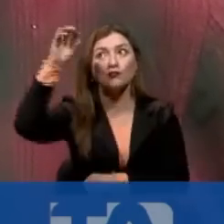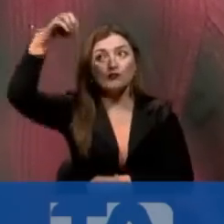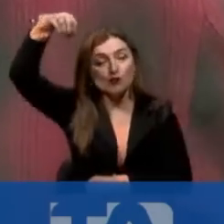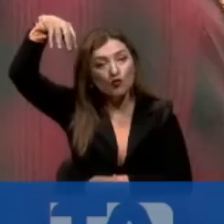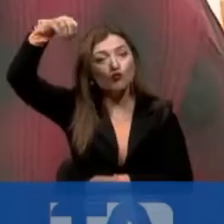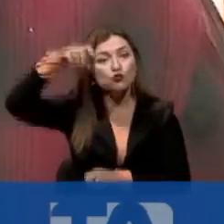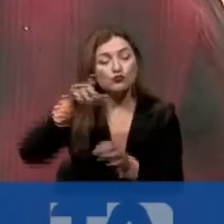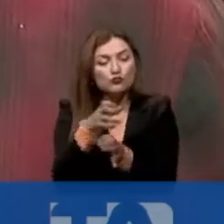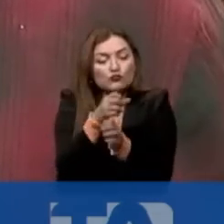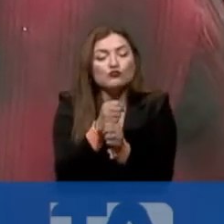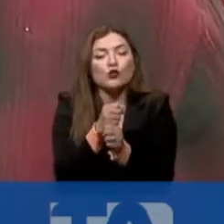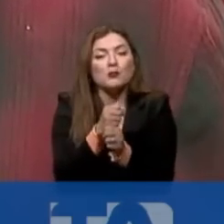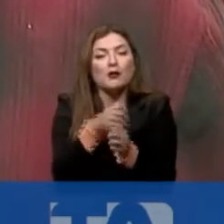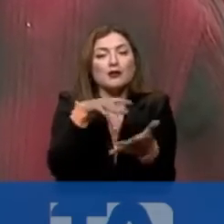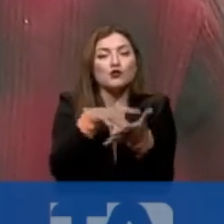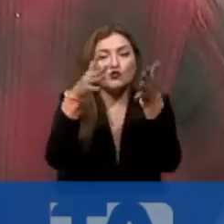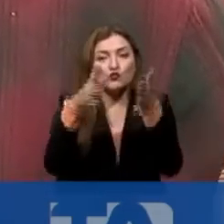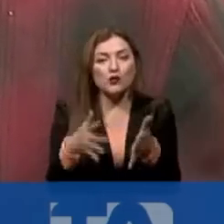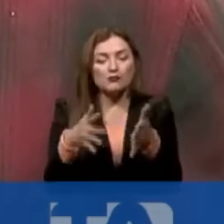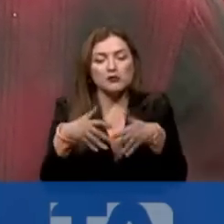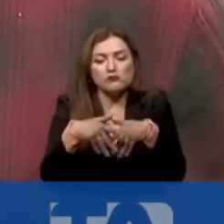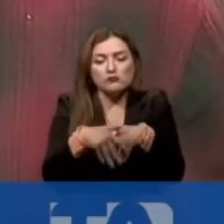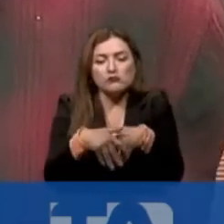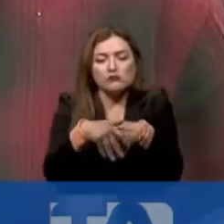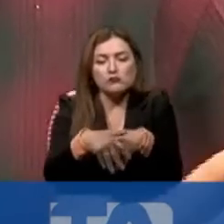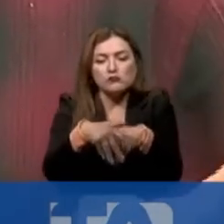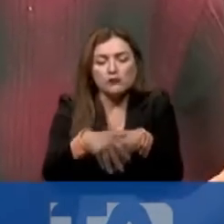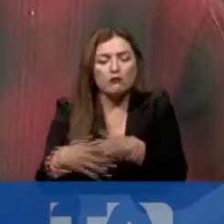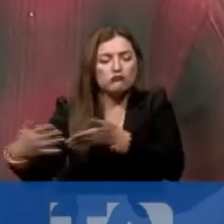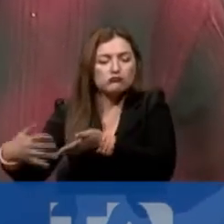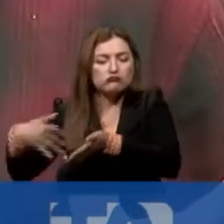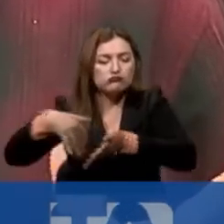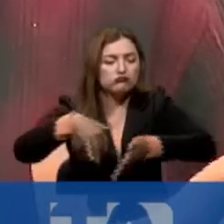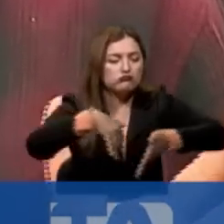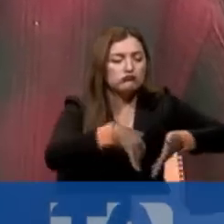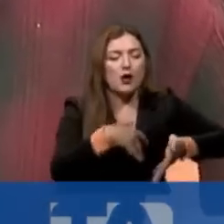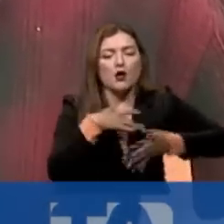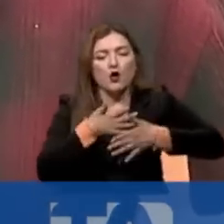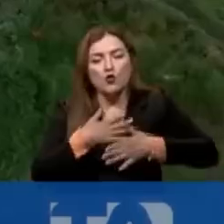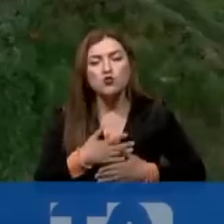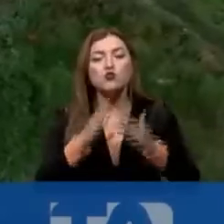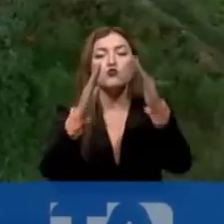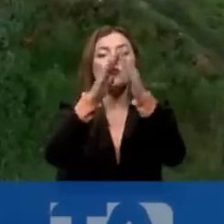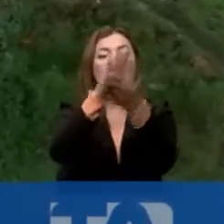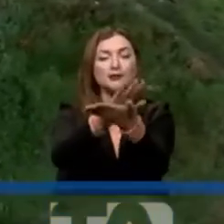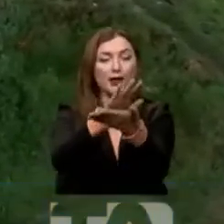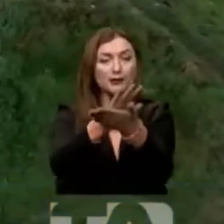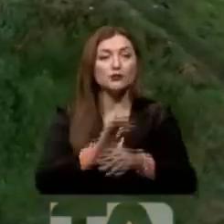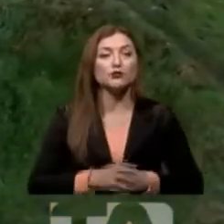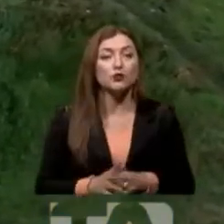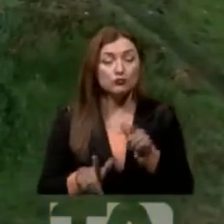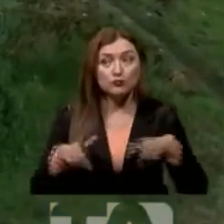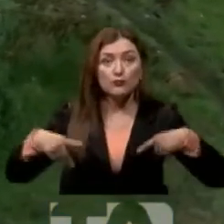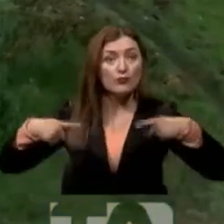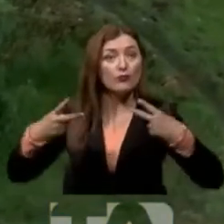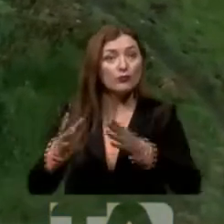seguridad necesaria para que los estudiantes vayan a clases y retornen a sus casas sin ninguna novedad. Por ello, los moradores de este